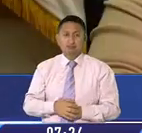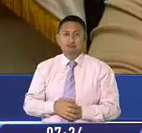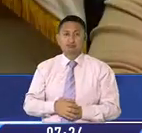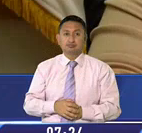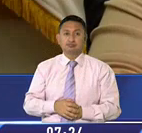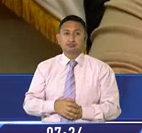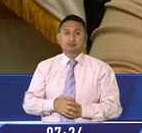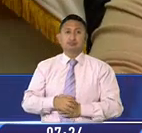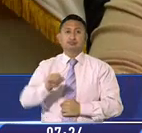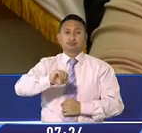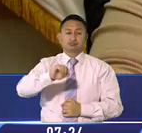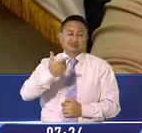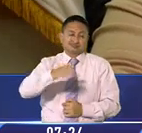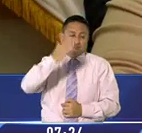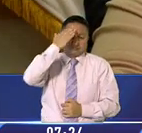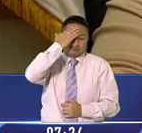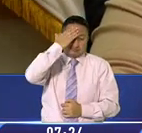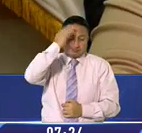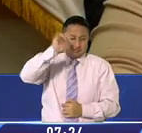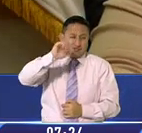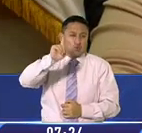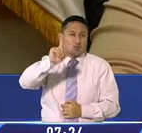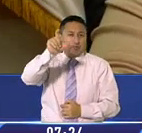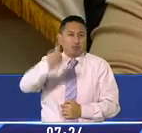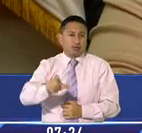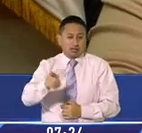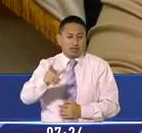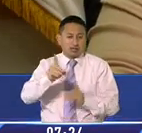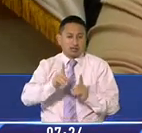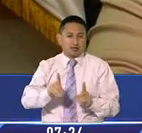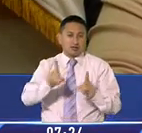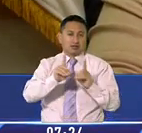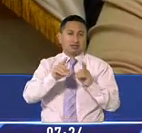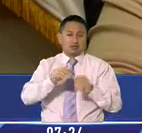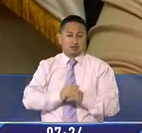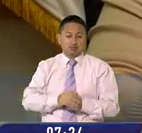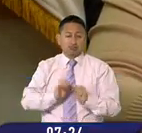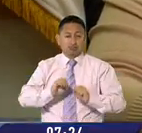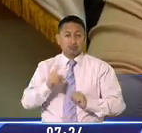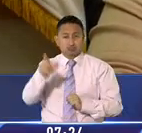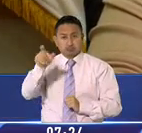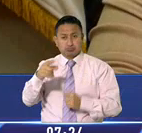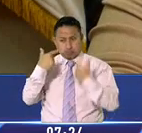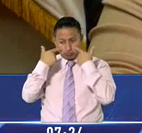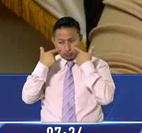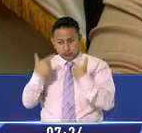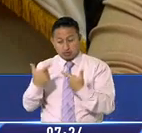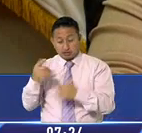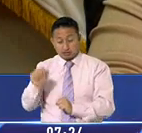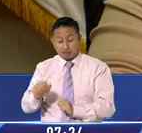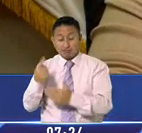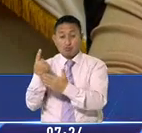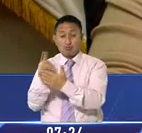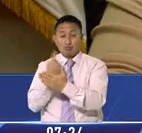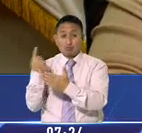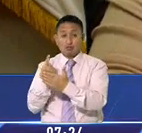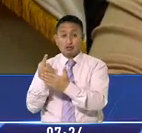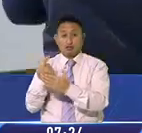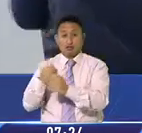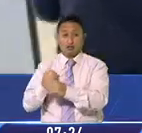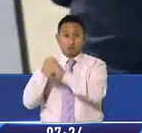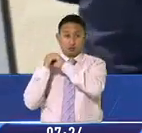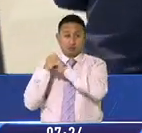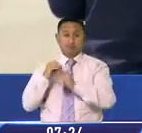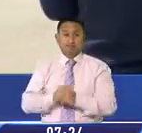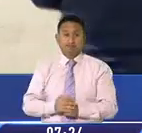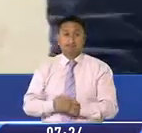de un caso con datos y se lo está haciendo el seguimiento y el aislamiento preventivo obligatorio. Rápidamente el personal